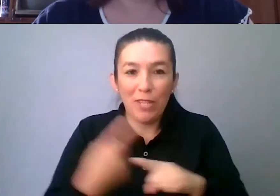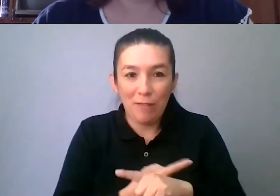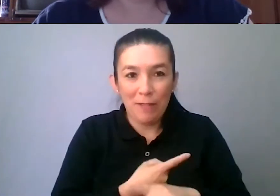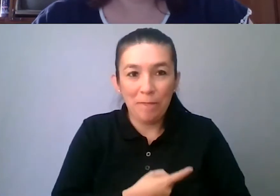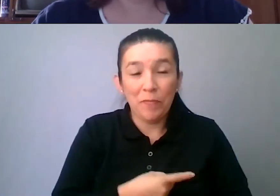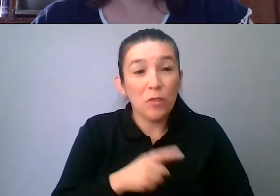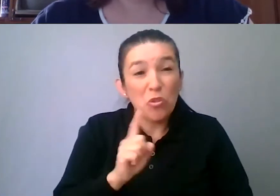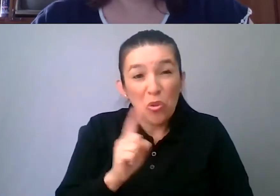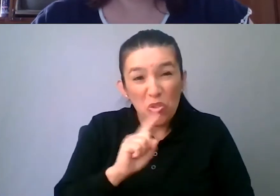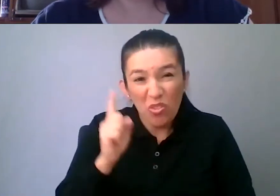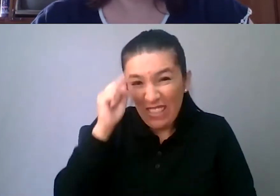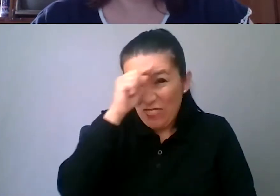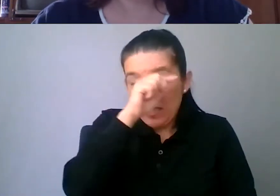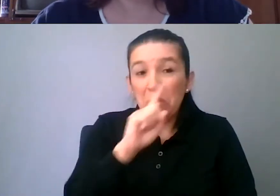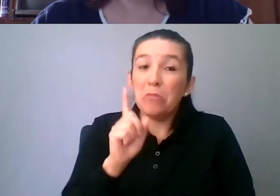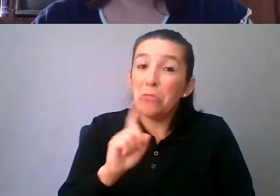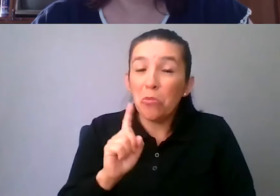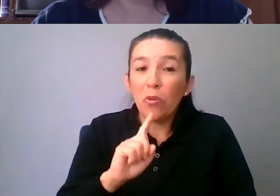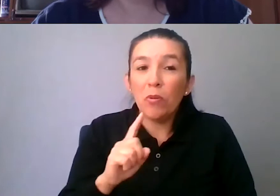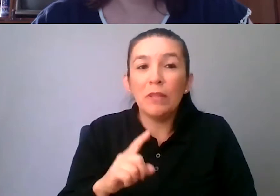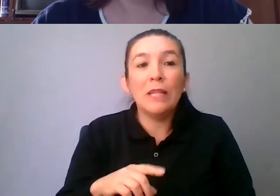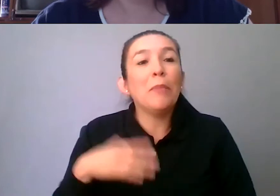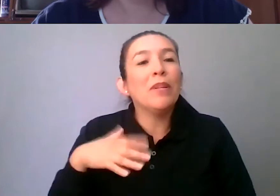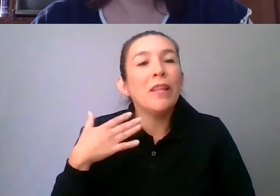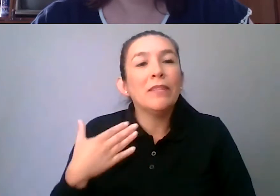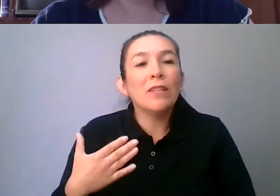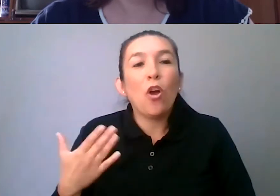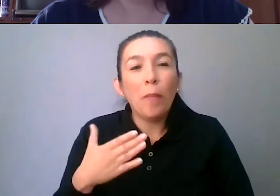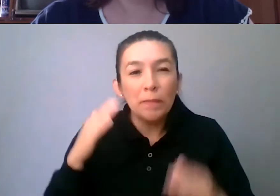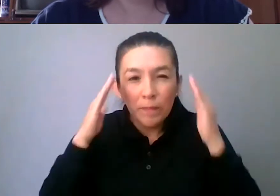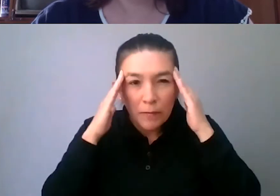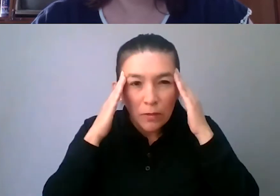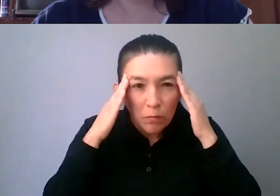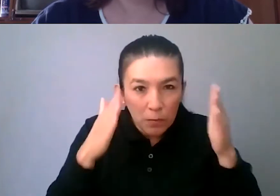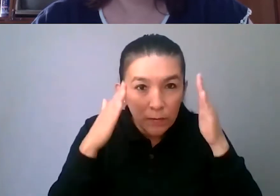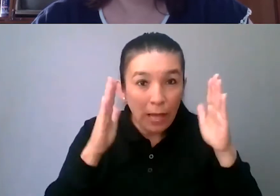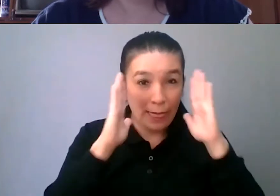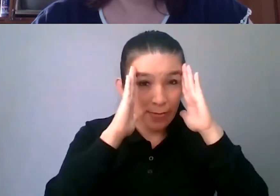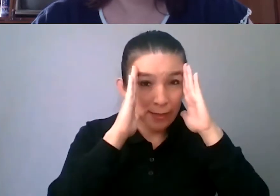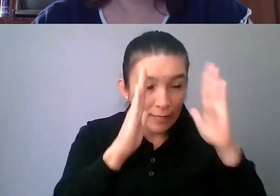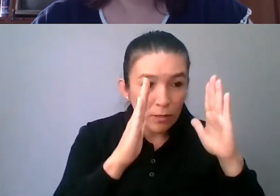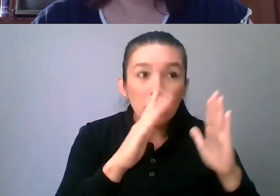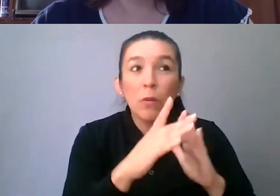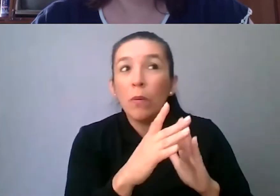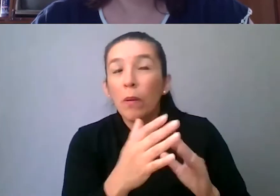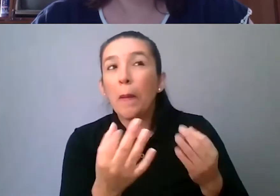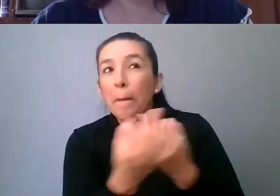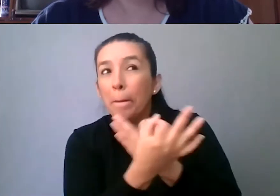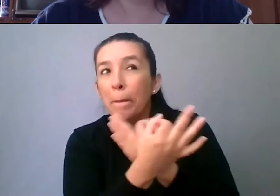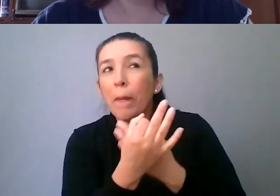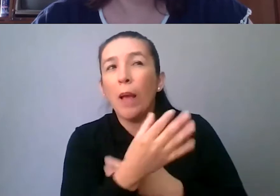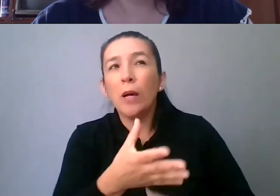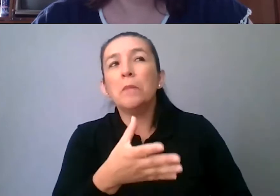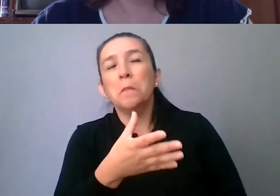no son difíciles, digamos. Es una cosa que uno tiene sí que estar concentrado, poner atención, seguir las instrucciones. La verdad es que